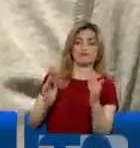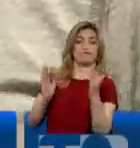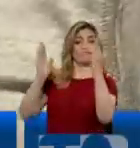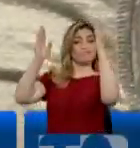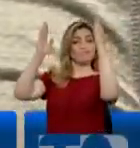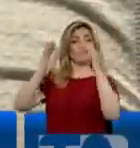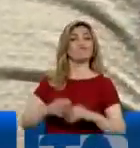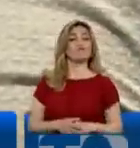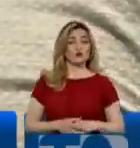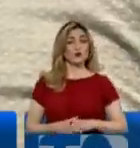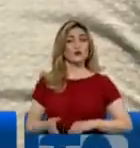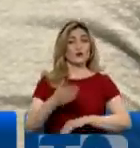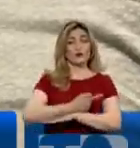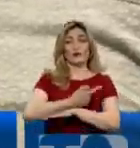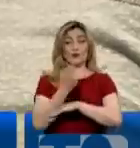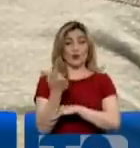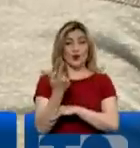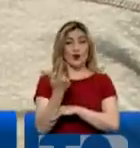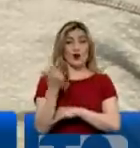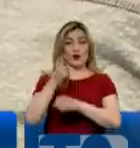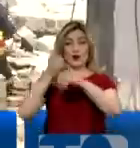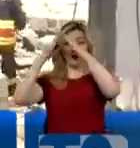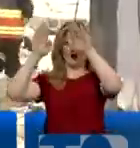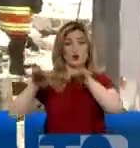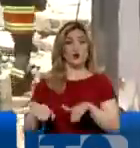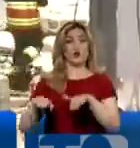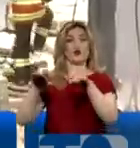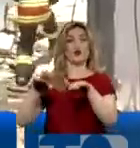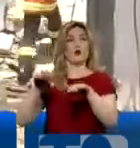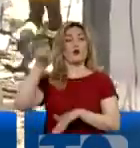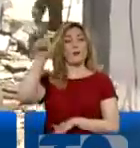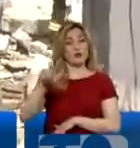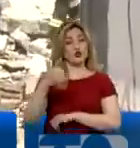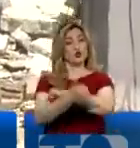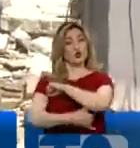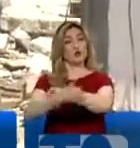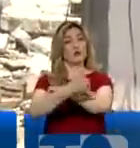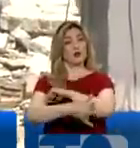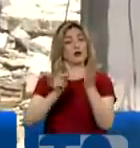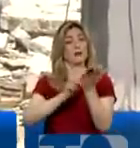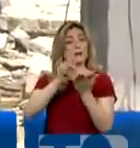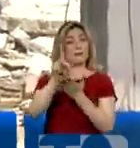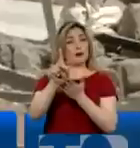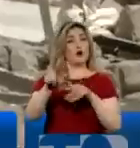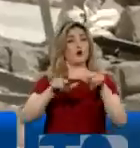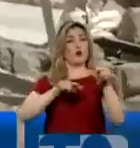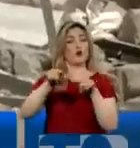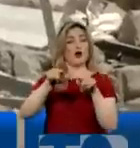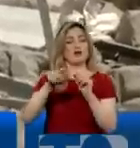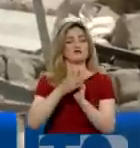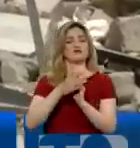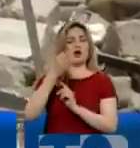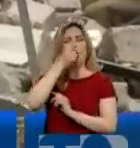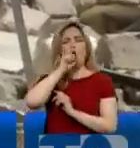cuenta que unos días antes de que se iniciara el confinamiento por la pandemia un extranjero arrendó el local y colocó un sitio de jaguar más no había